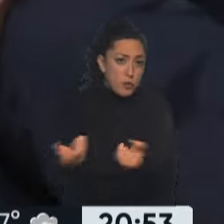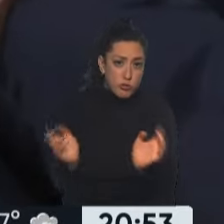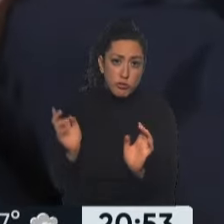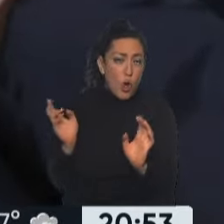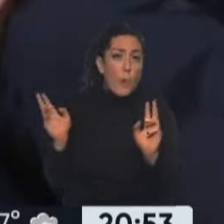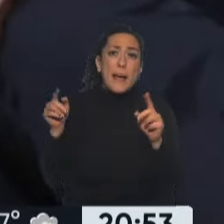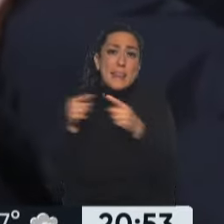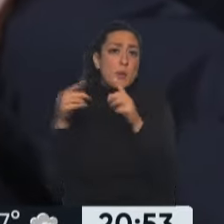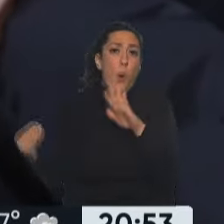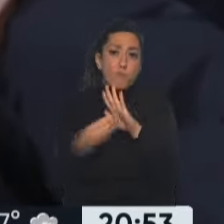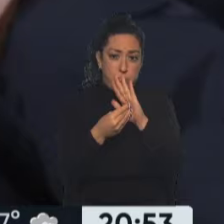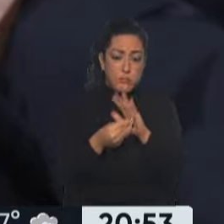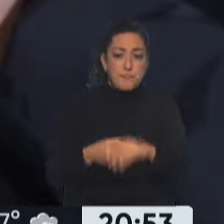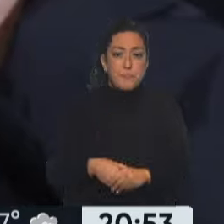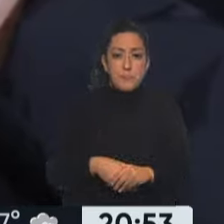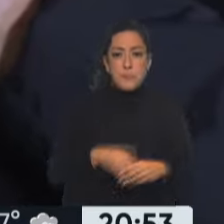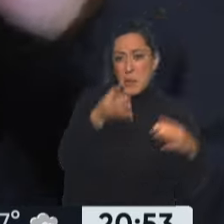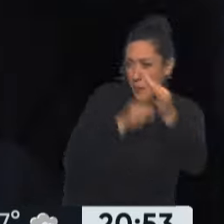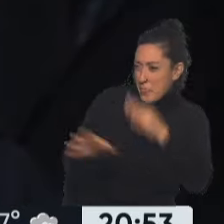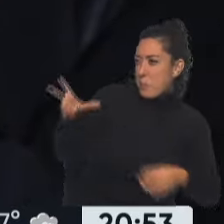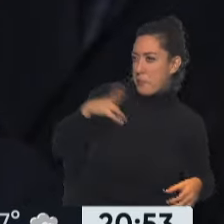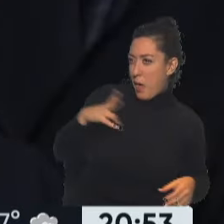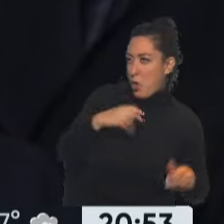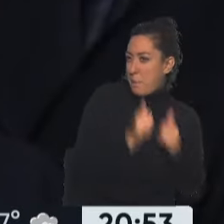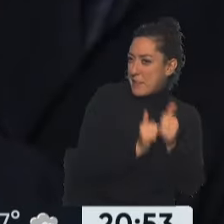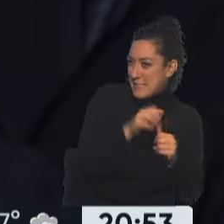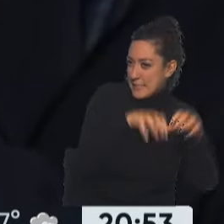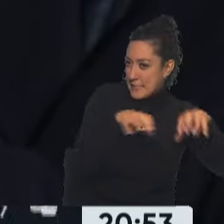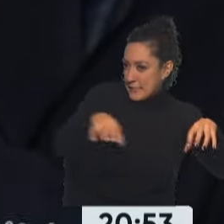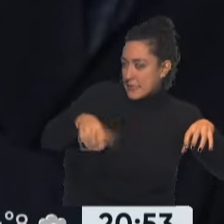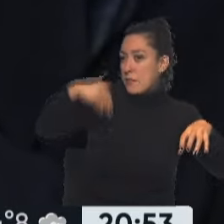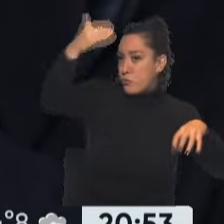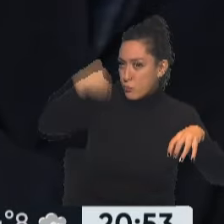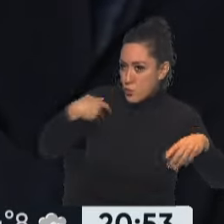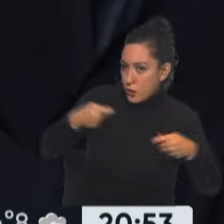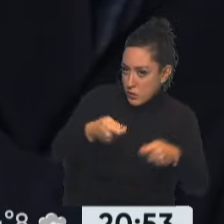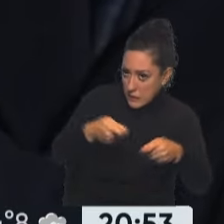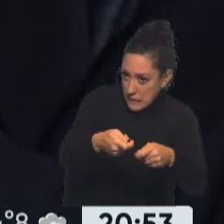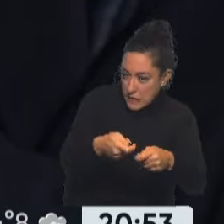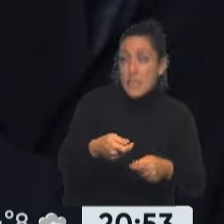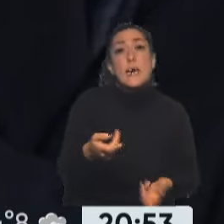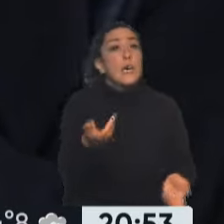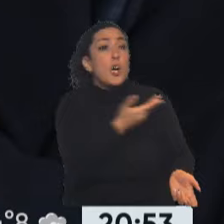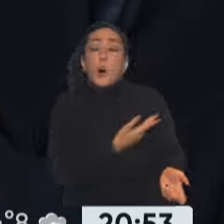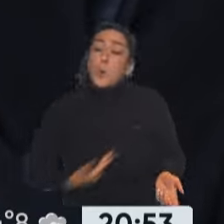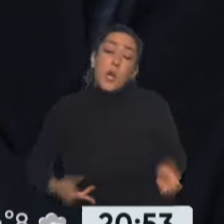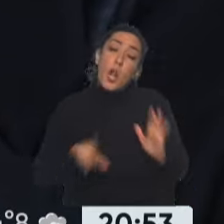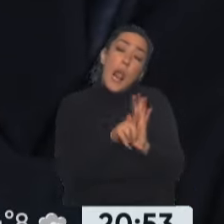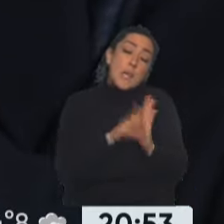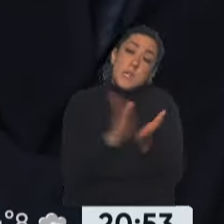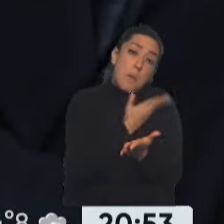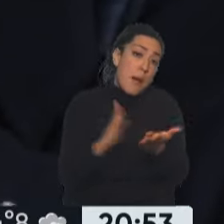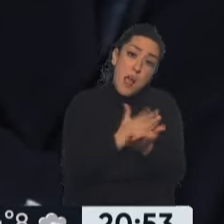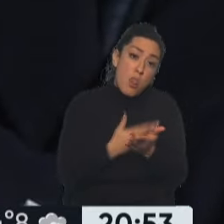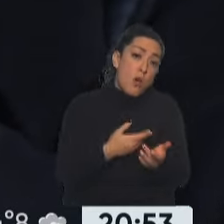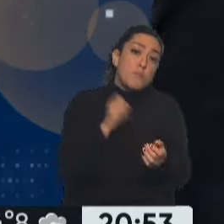tenemos. ¿Y privatizaciones insistir más adelante? Sí, pues sí, posiblemente, ya lo dijo el gobierno, que si tenemos que mandar ley por ley, lo mandaremos ley por ley,